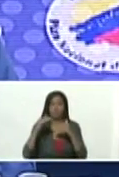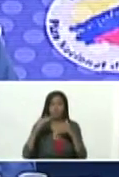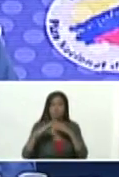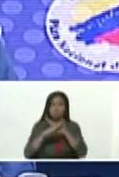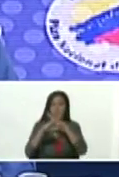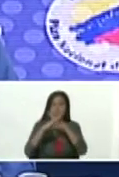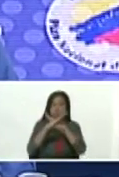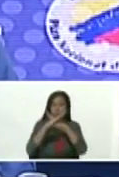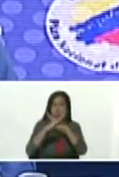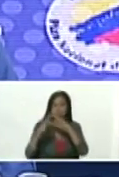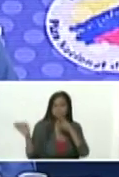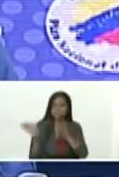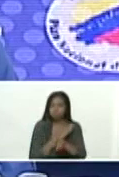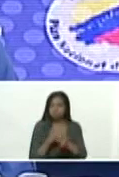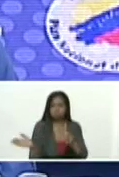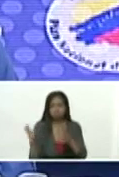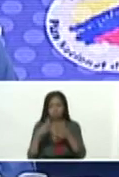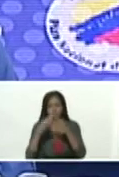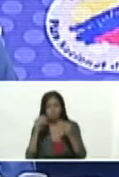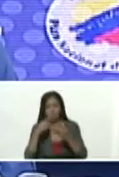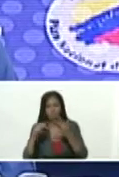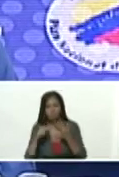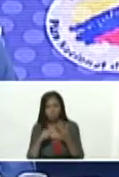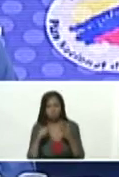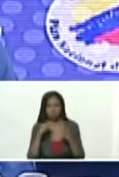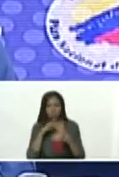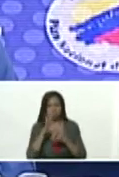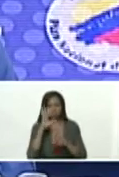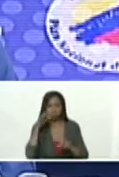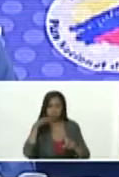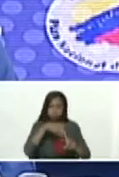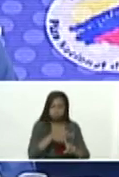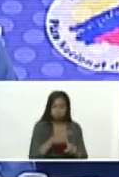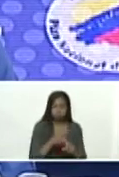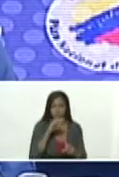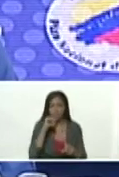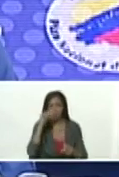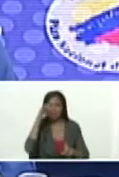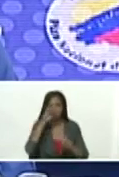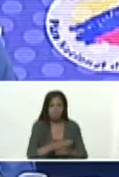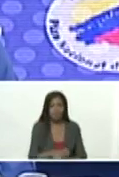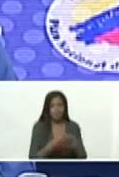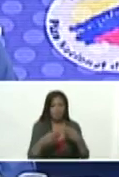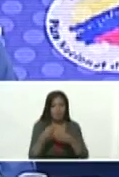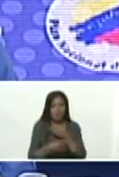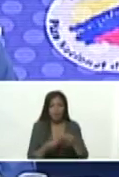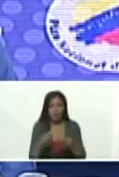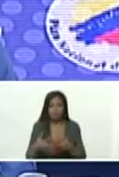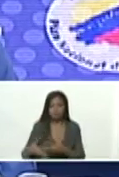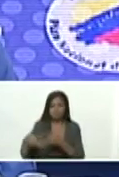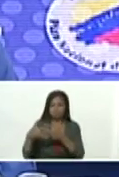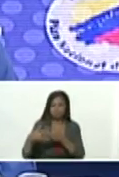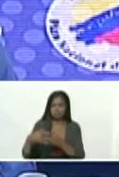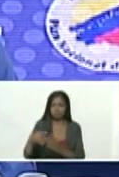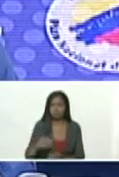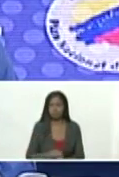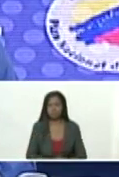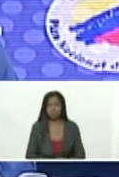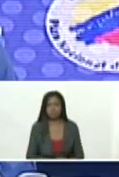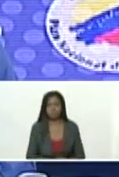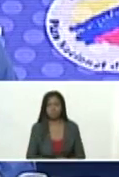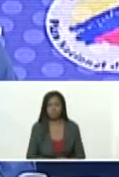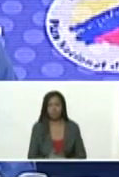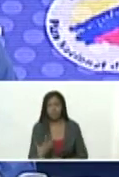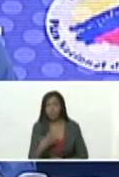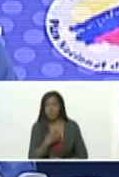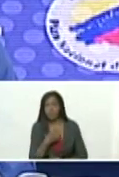bloqueos, agresiones, perversidades y maldades del imperio gringo. No han